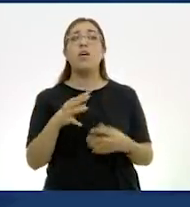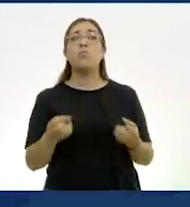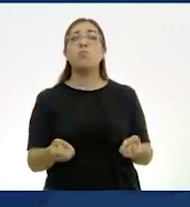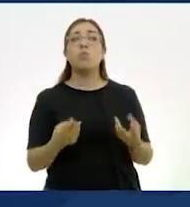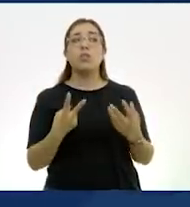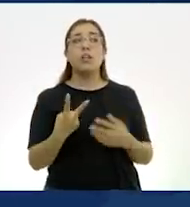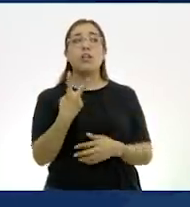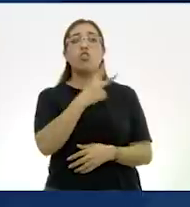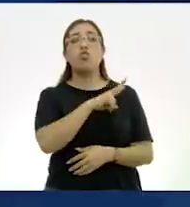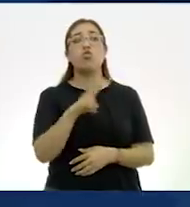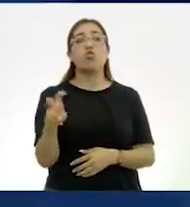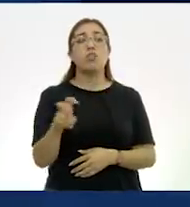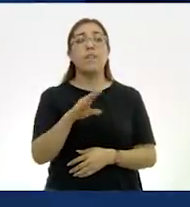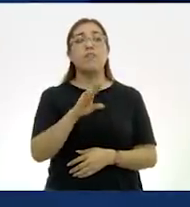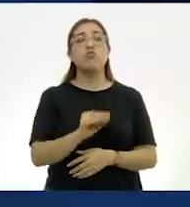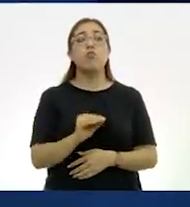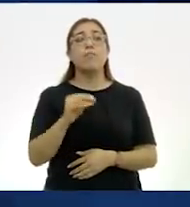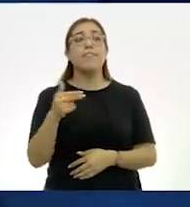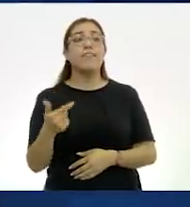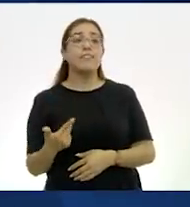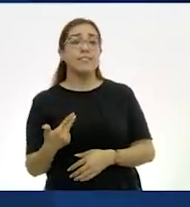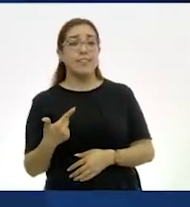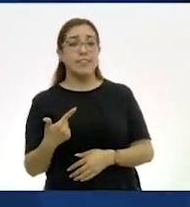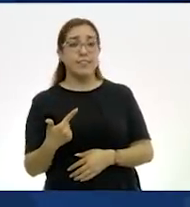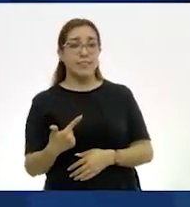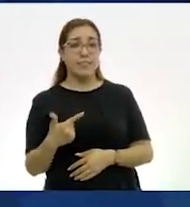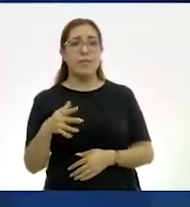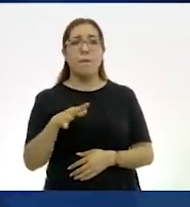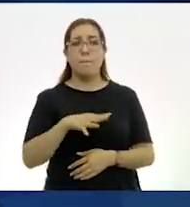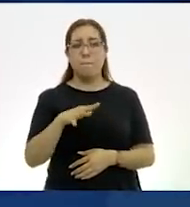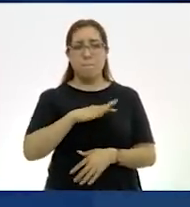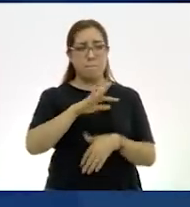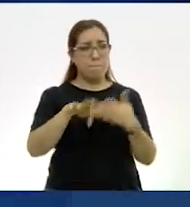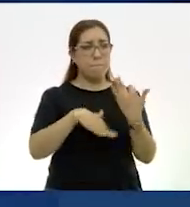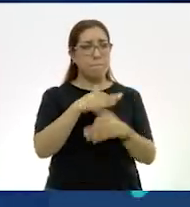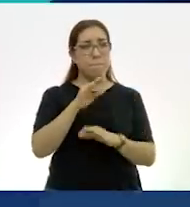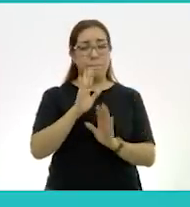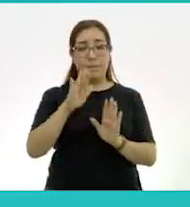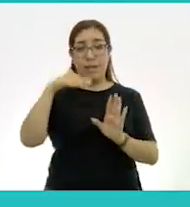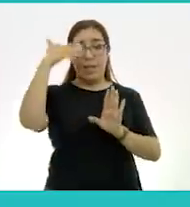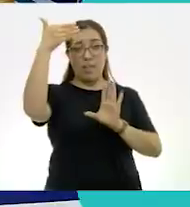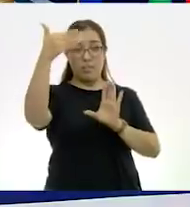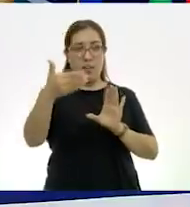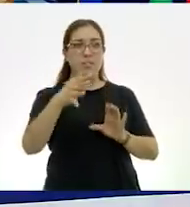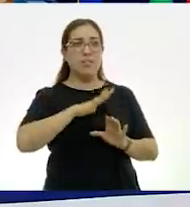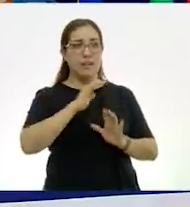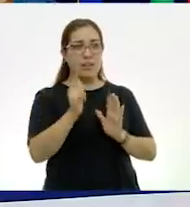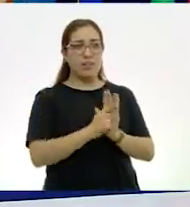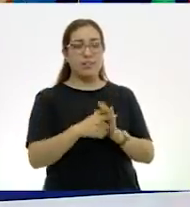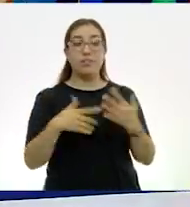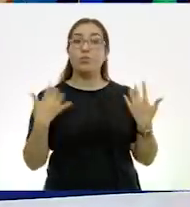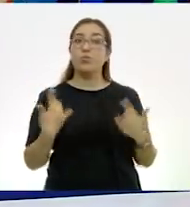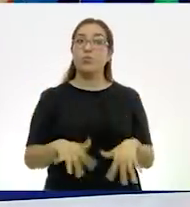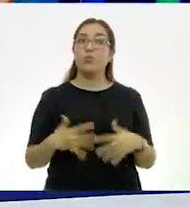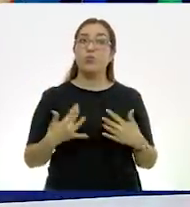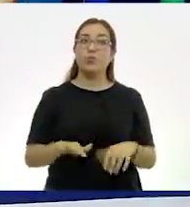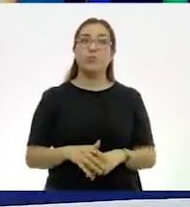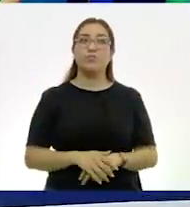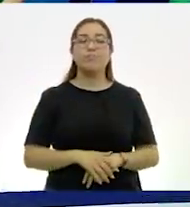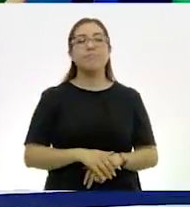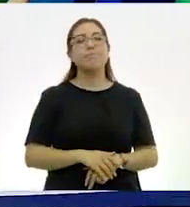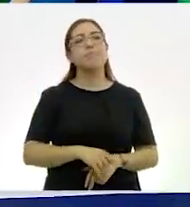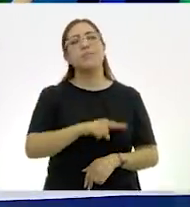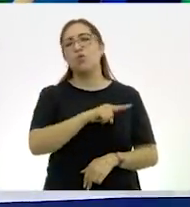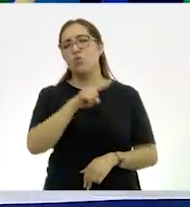y las famosas leyes del talión, que es ojo por ojo, diente por diente, las podemos leer en la parte superior. Pues ya ustedes